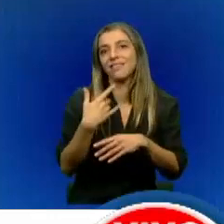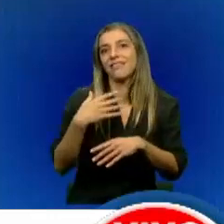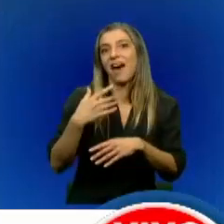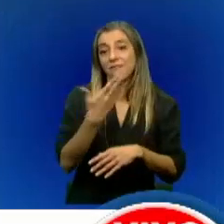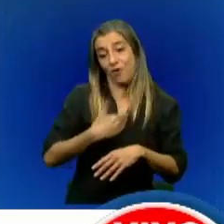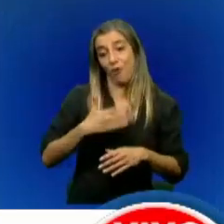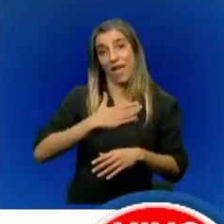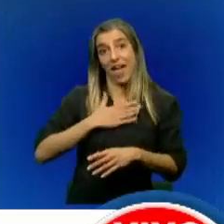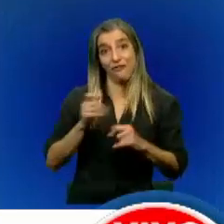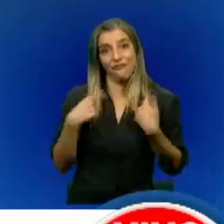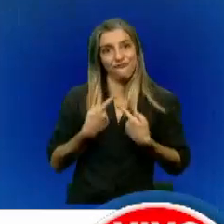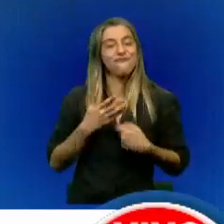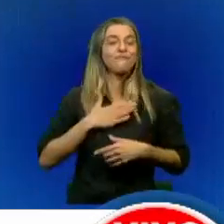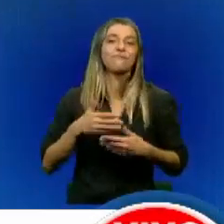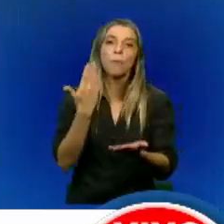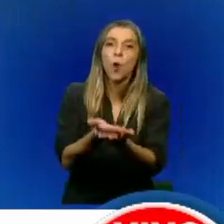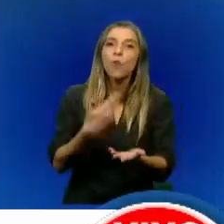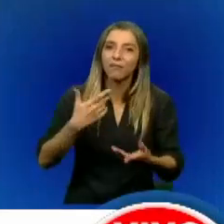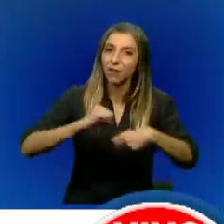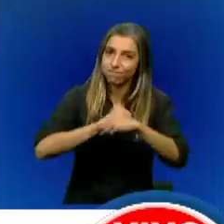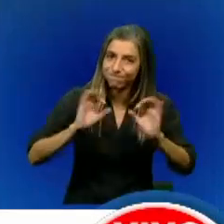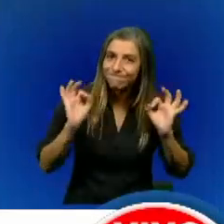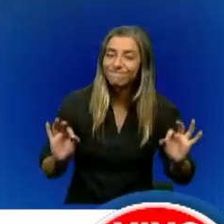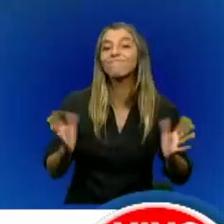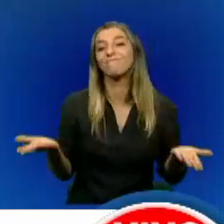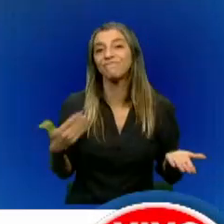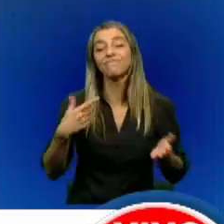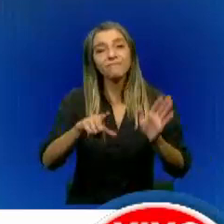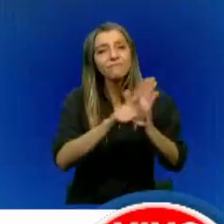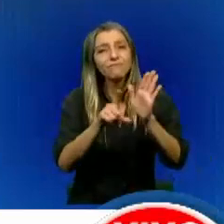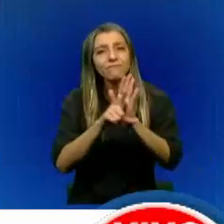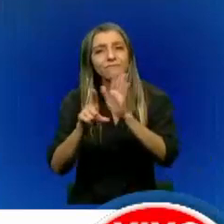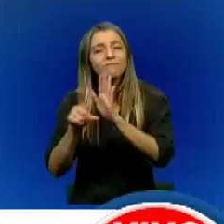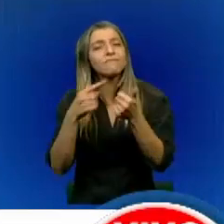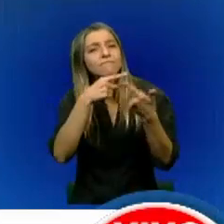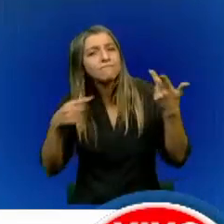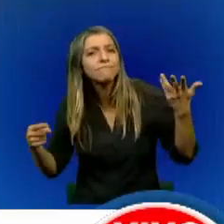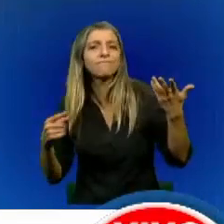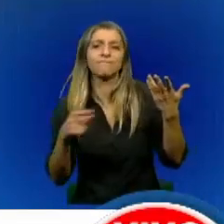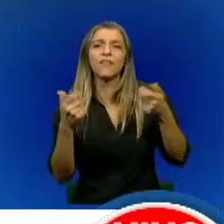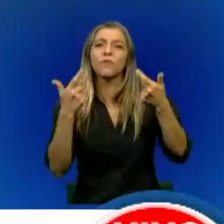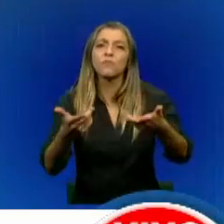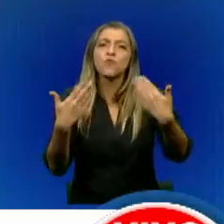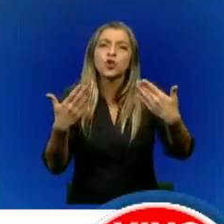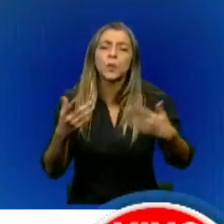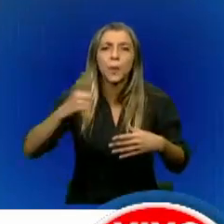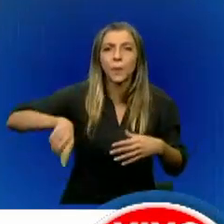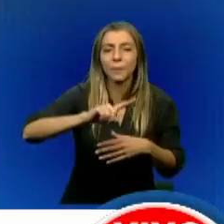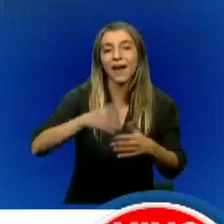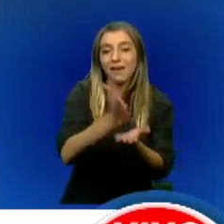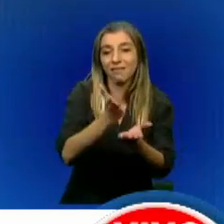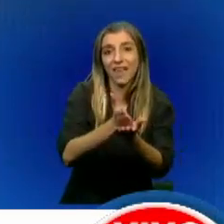gobierno. Todas estas leyes fueron aumentando progresivamente la garantía del ejercicio de los